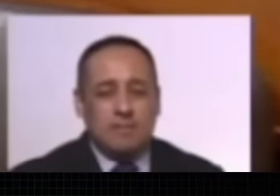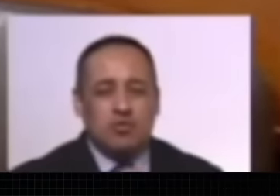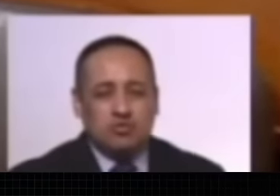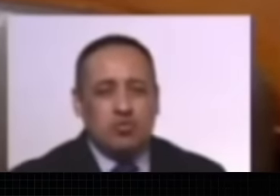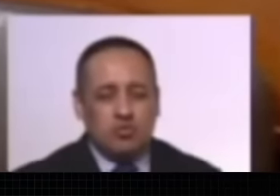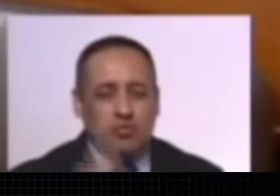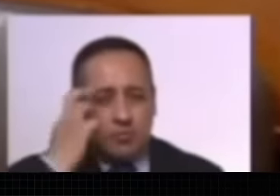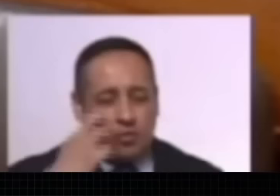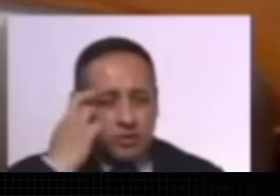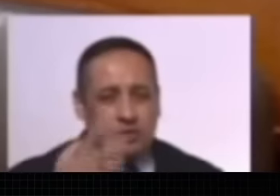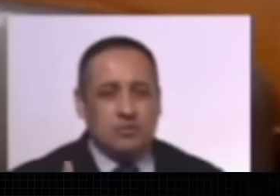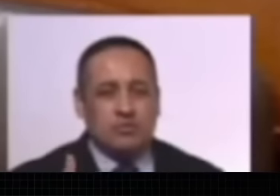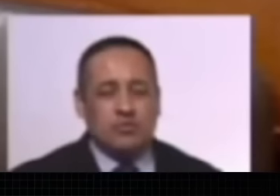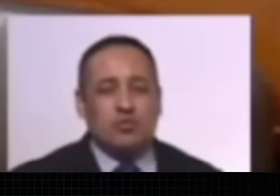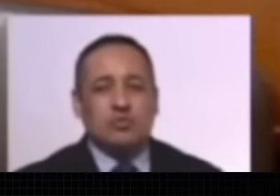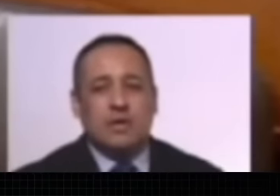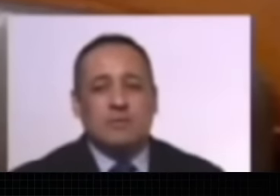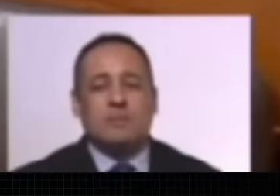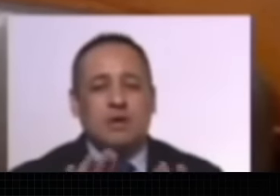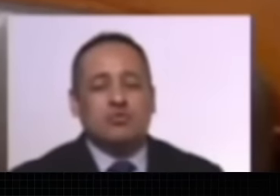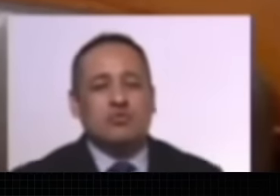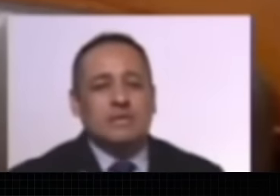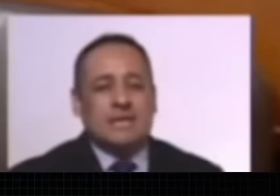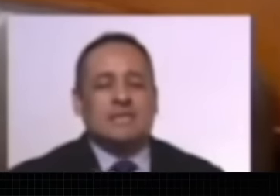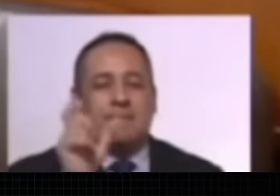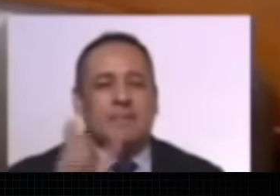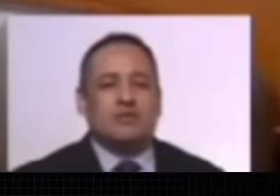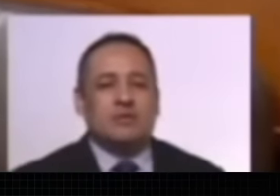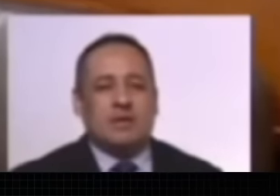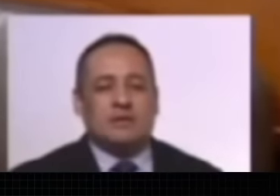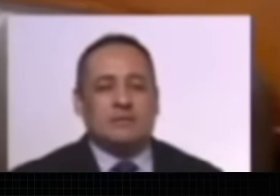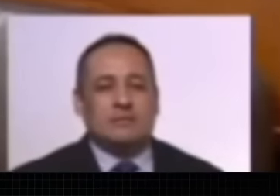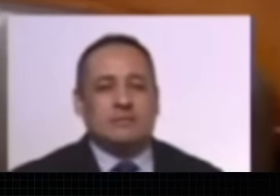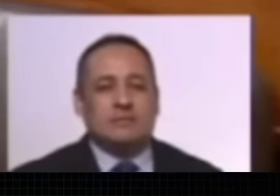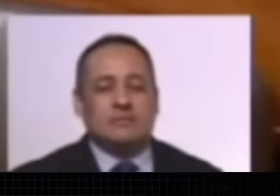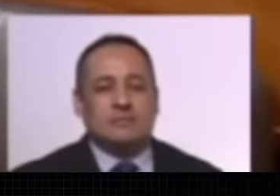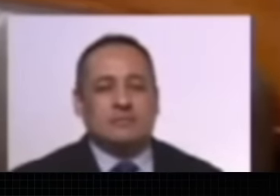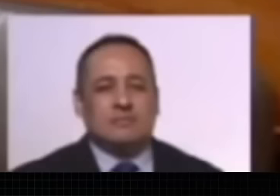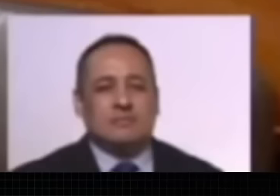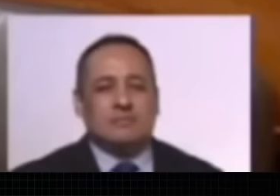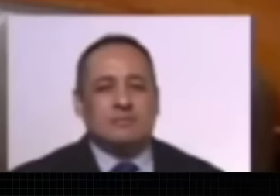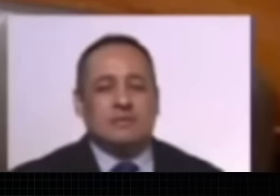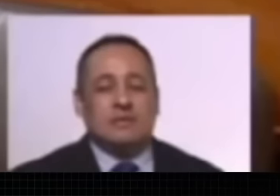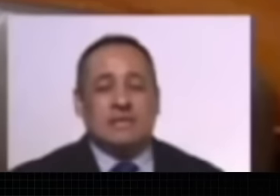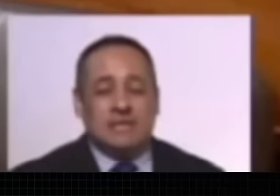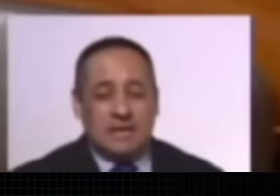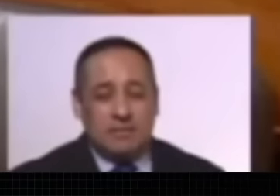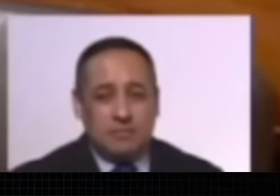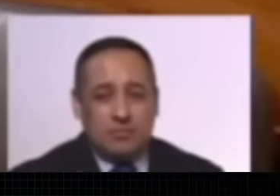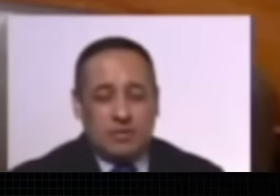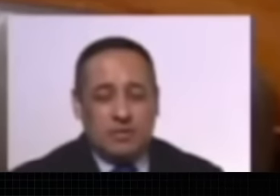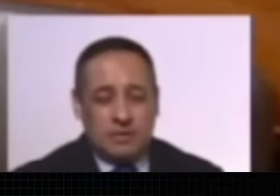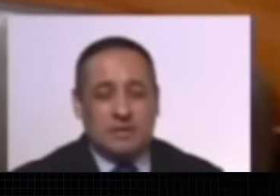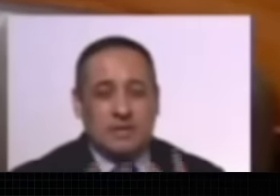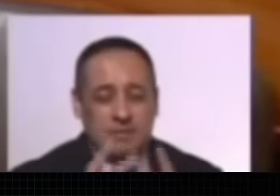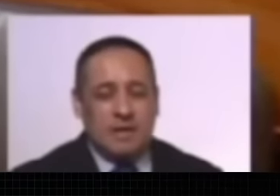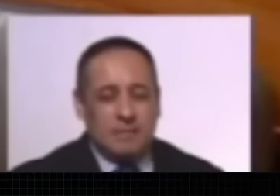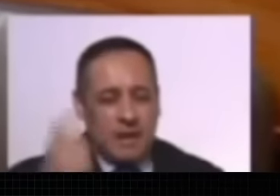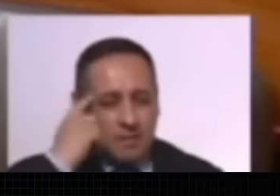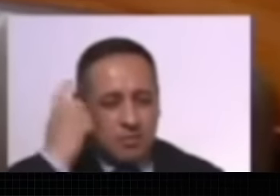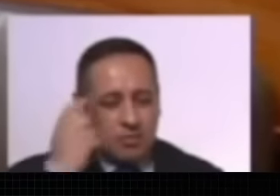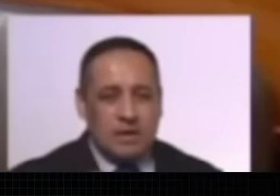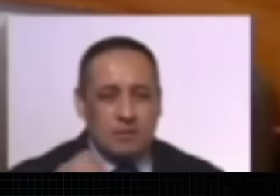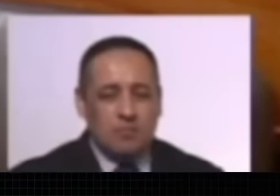partidos políticos o para sus intereses personales. Que quede en la memoria y